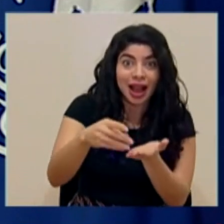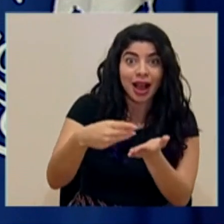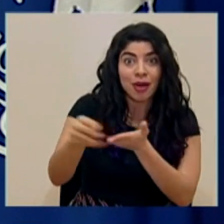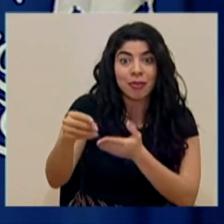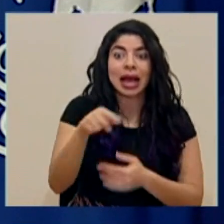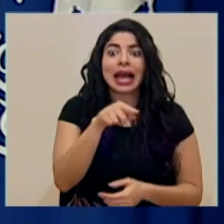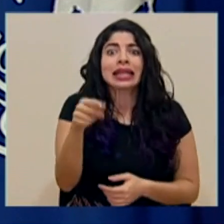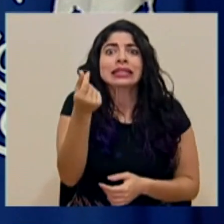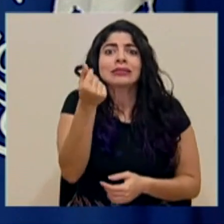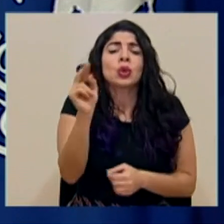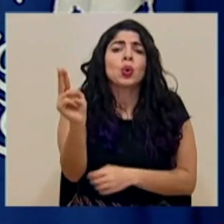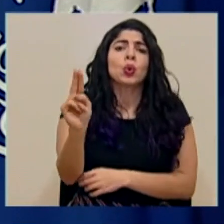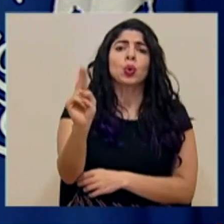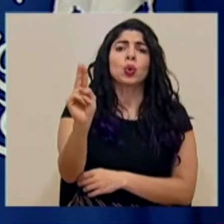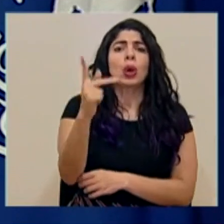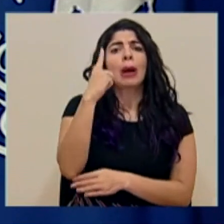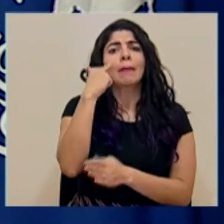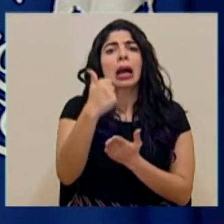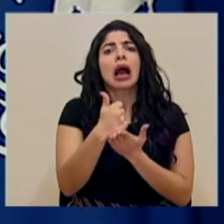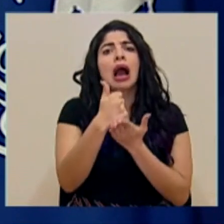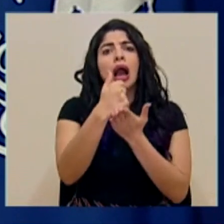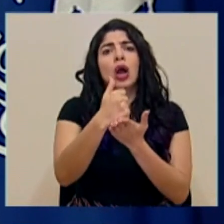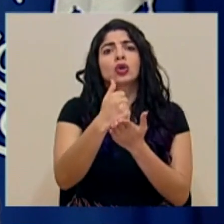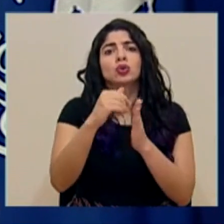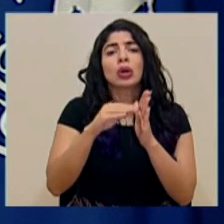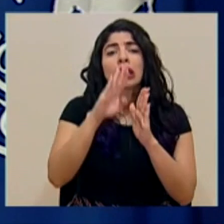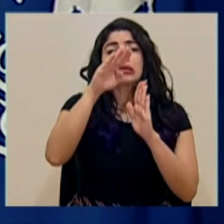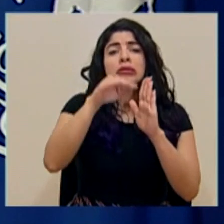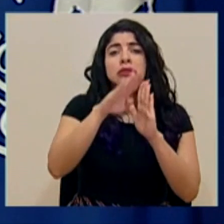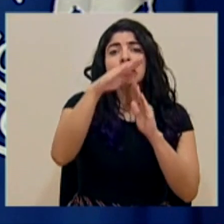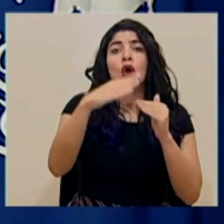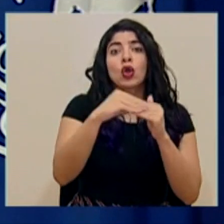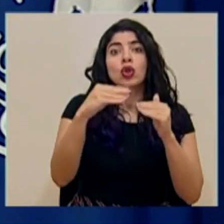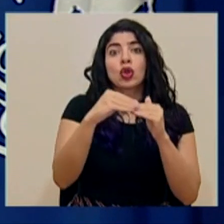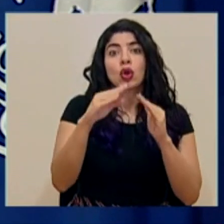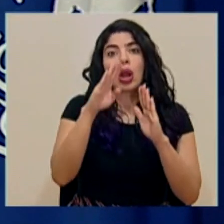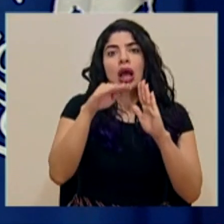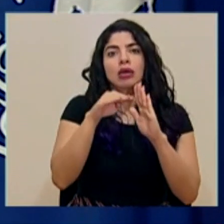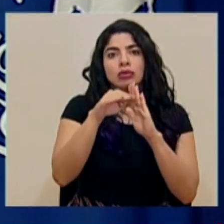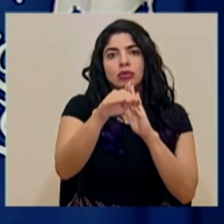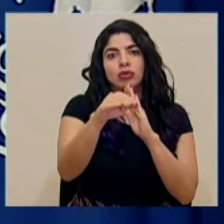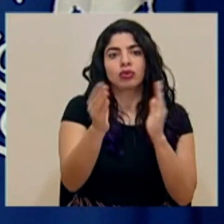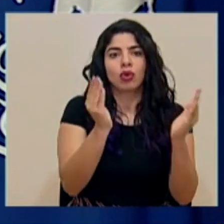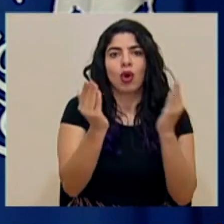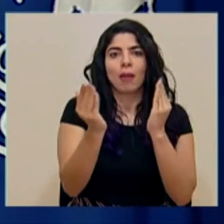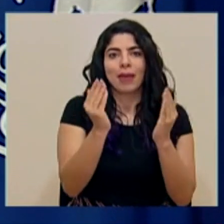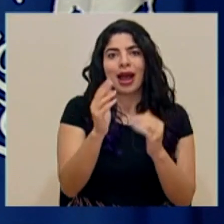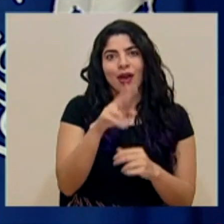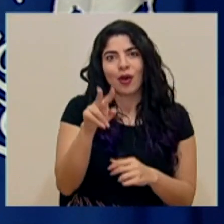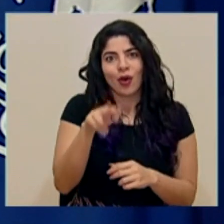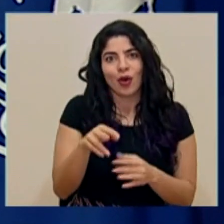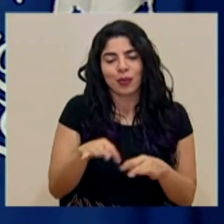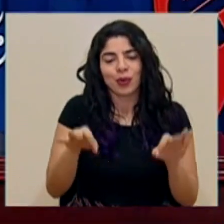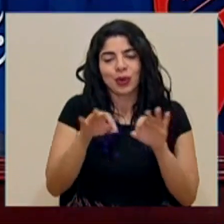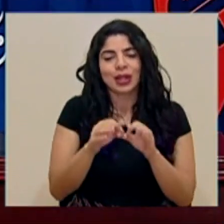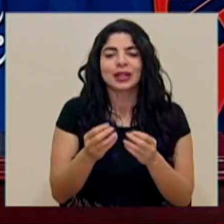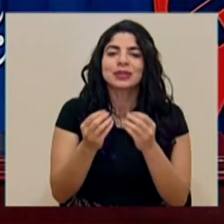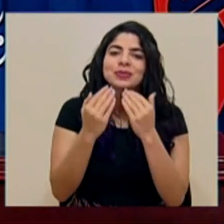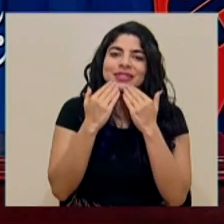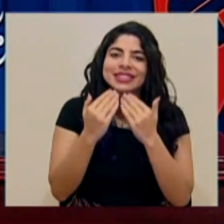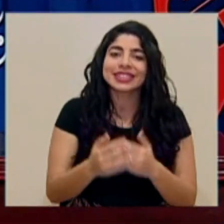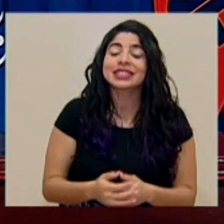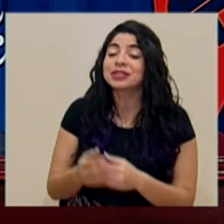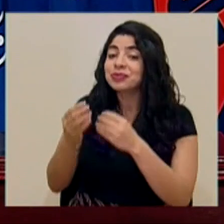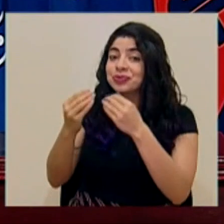son urgentes para ayudar en la estabilidad del tipo de cambio del dólar frente al colón. Muchísimas gracias.